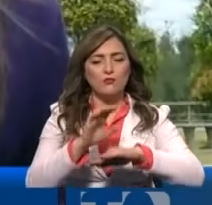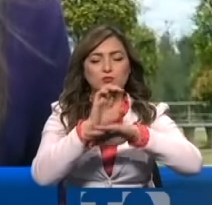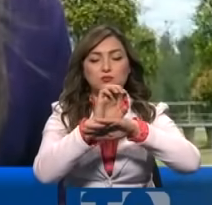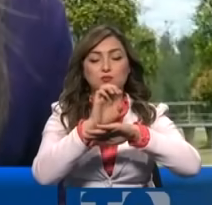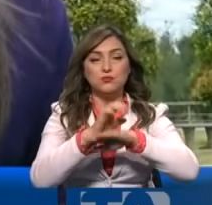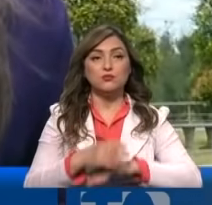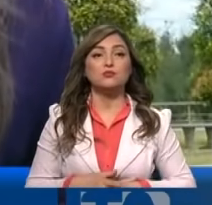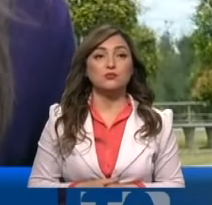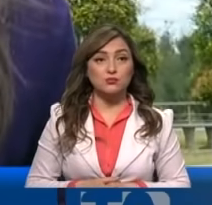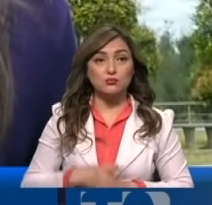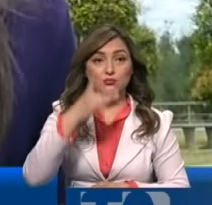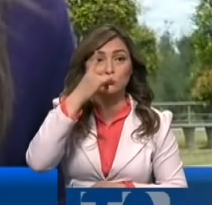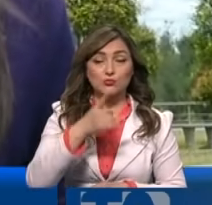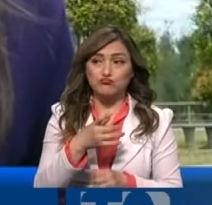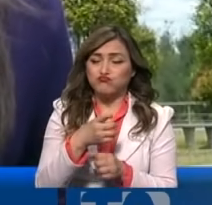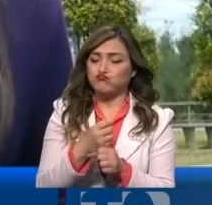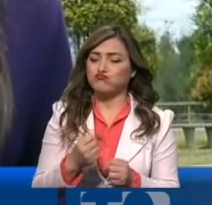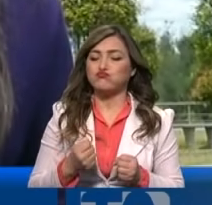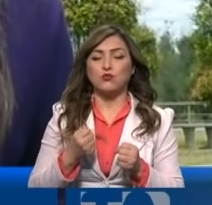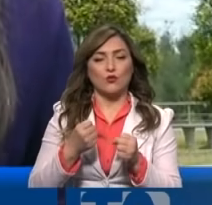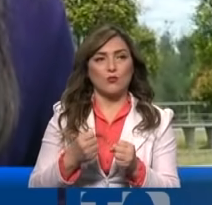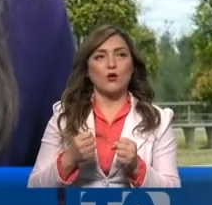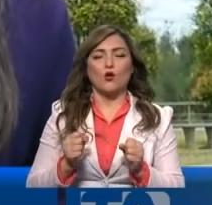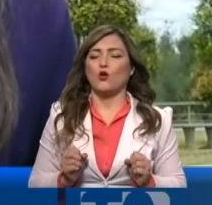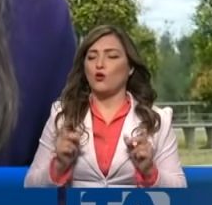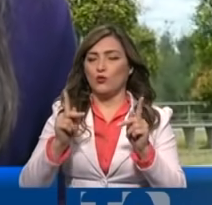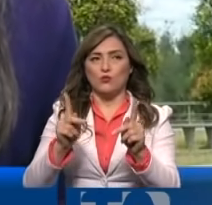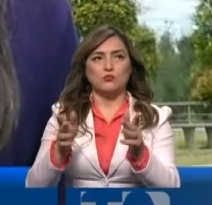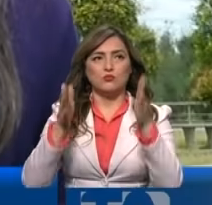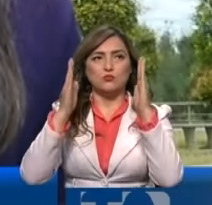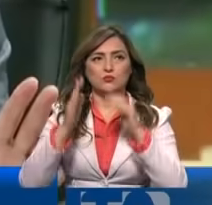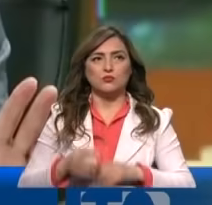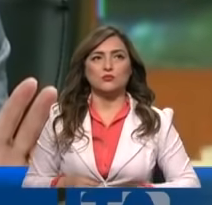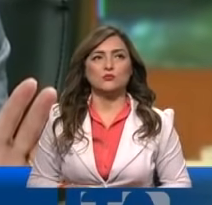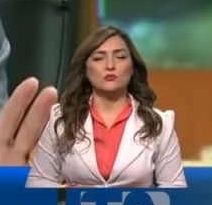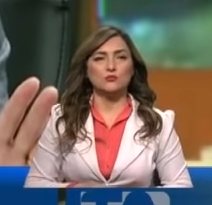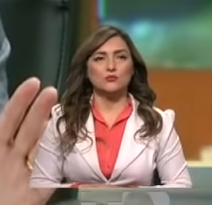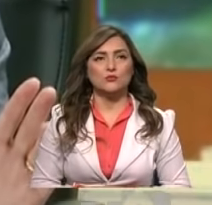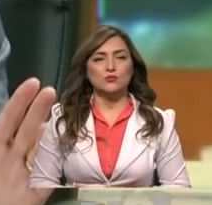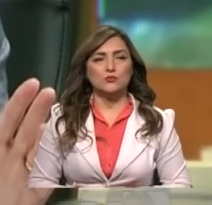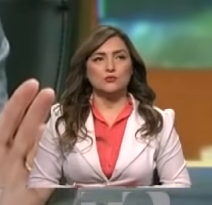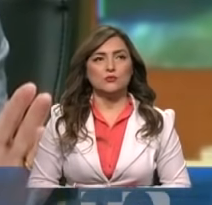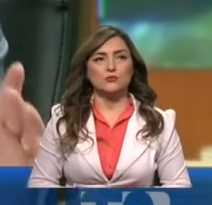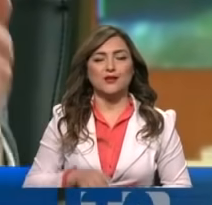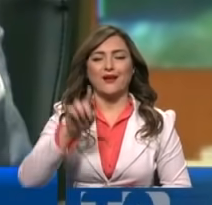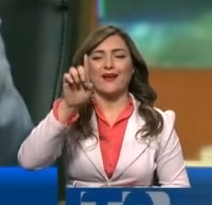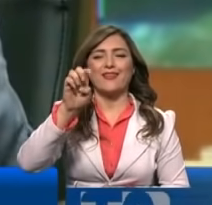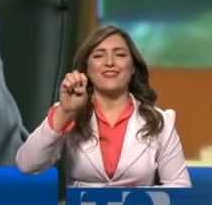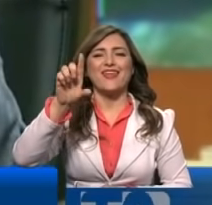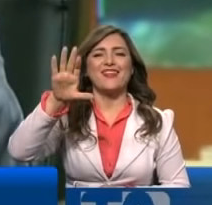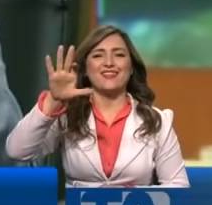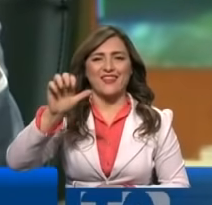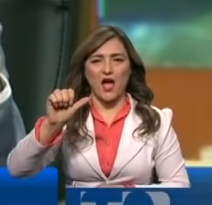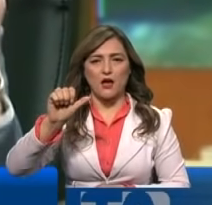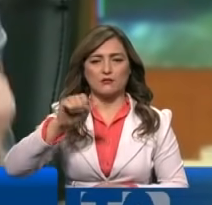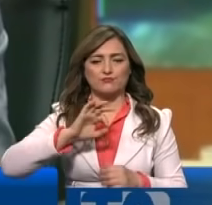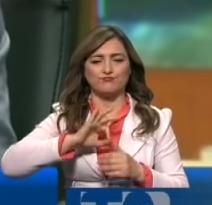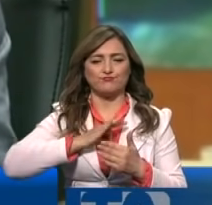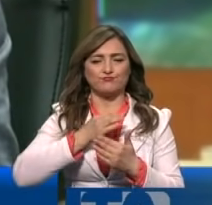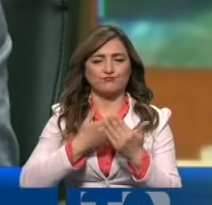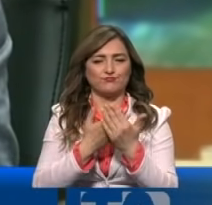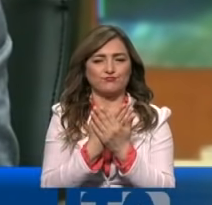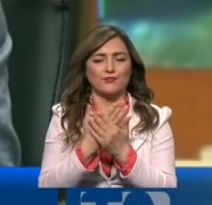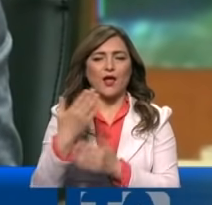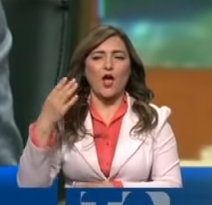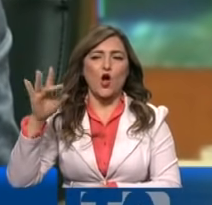las cuales se han adoptado medidas que llamó oportunas. Escuchemos. De Delta tenemos 85 casos, Delta Plus tenemos un